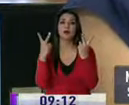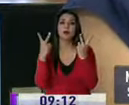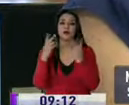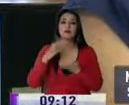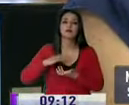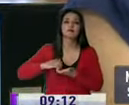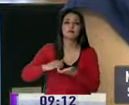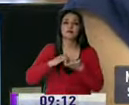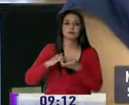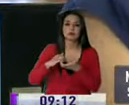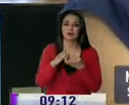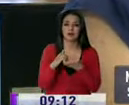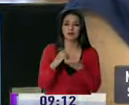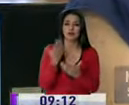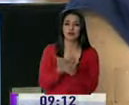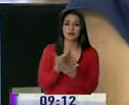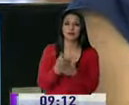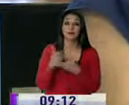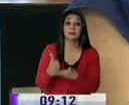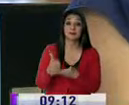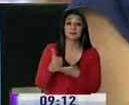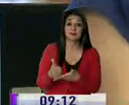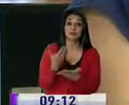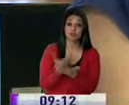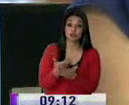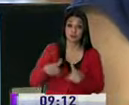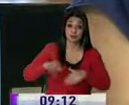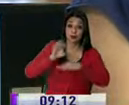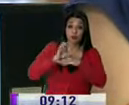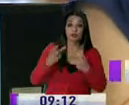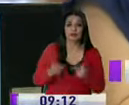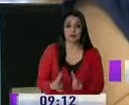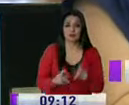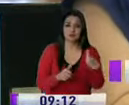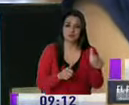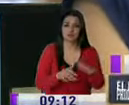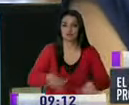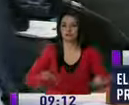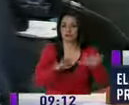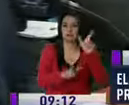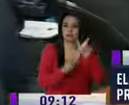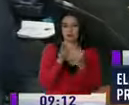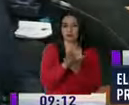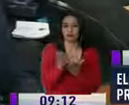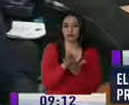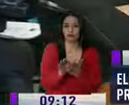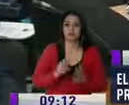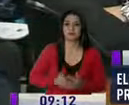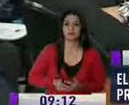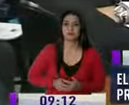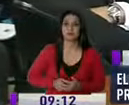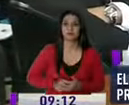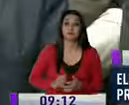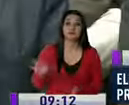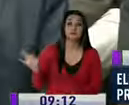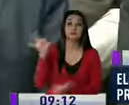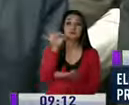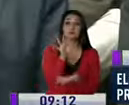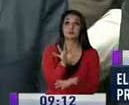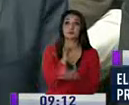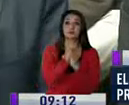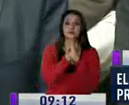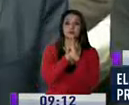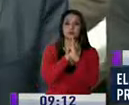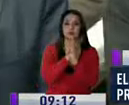economía popular y solidaria para beneficio no solo de la economía del país, sino de los socios que la integran. A la sesión también acudieron representantes del